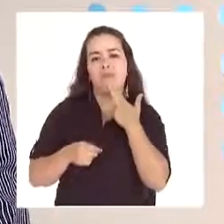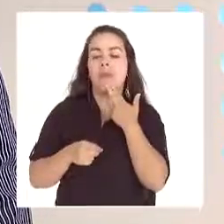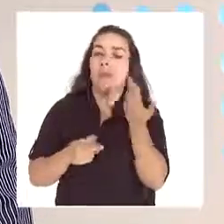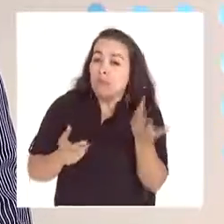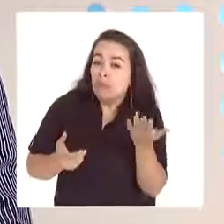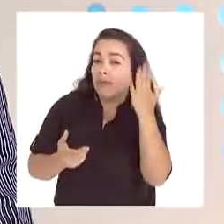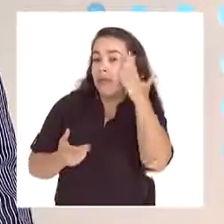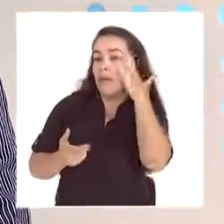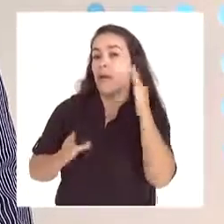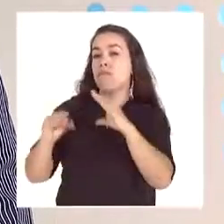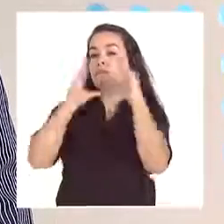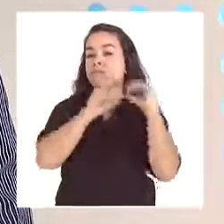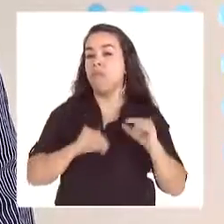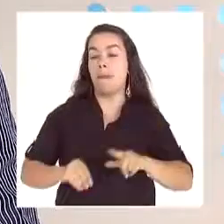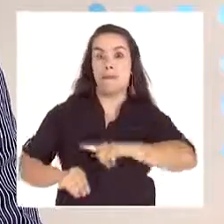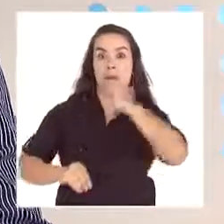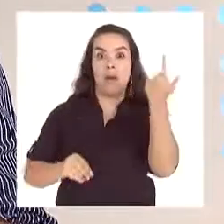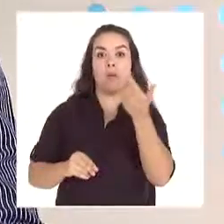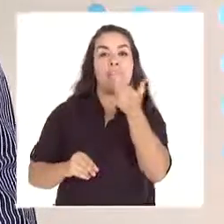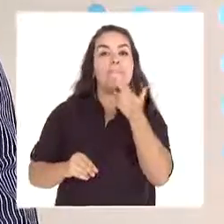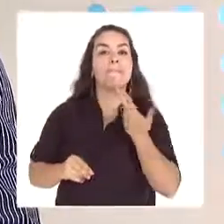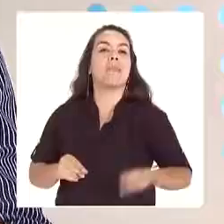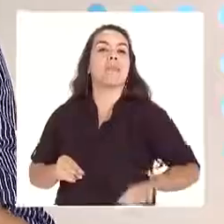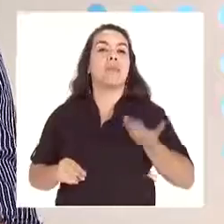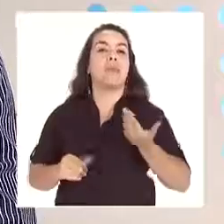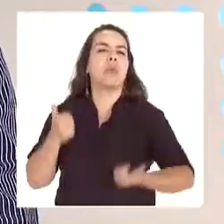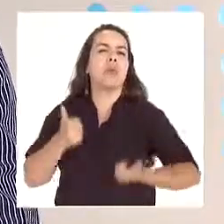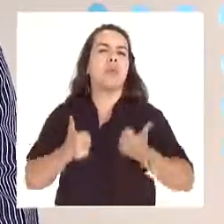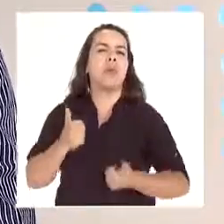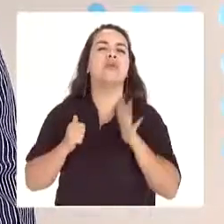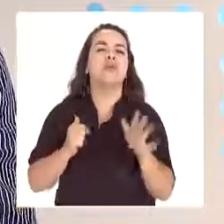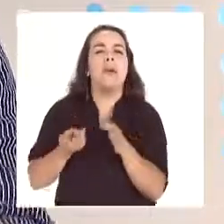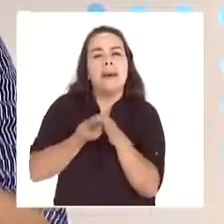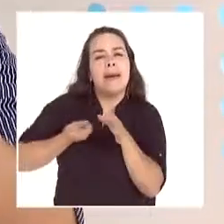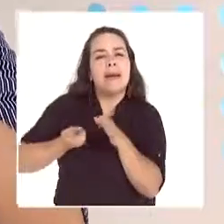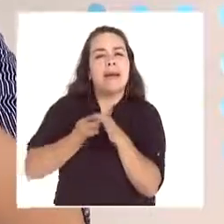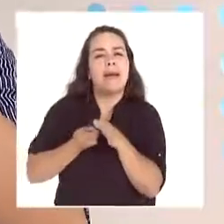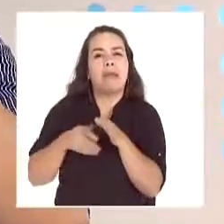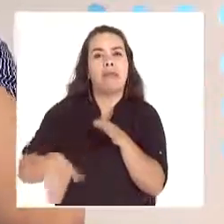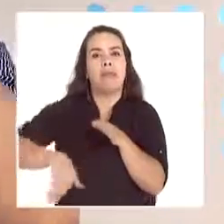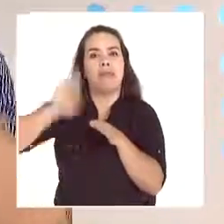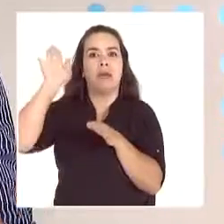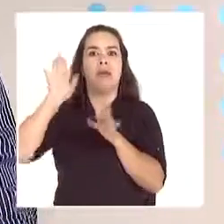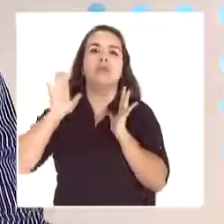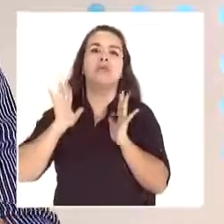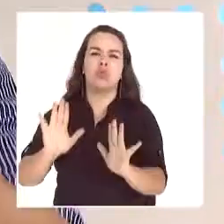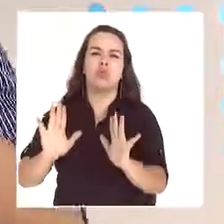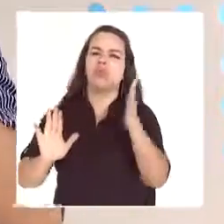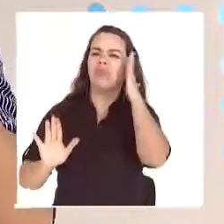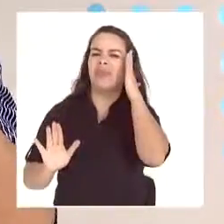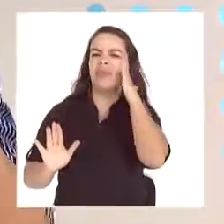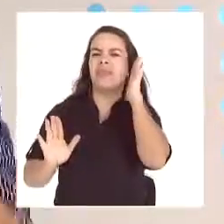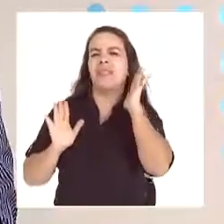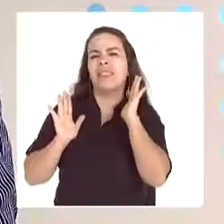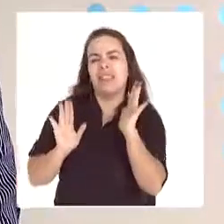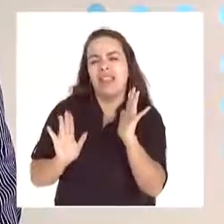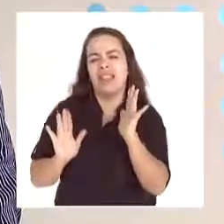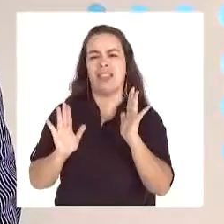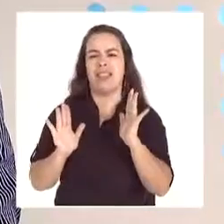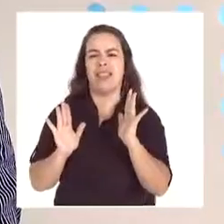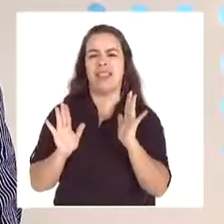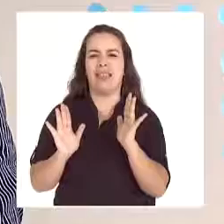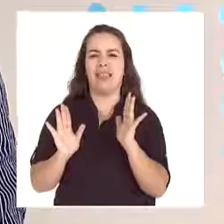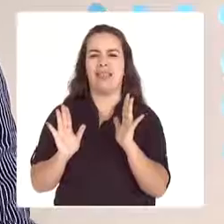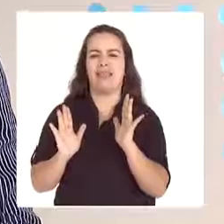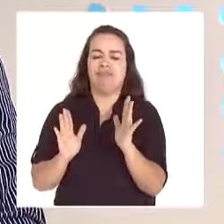principal órgano blanco de la diabetes es la célula endotelial, o sea, el tapiz de la parte de adentro de las